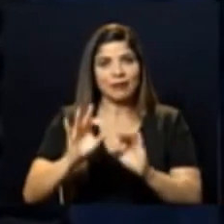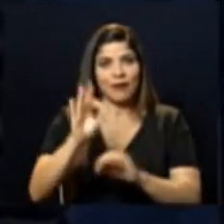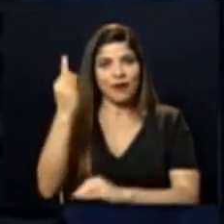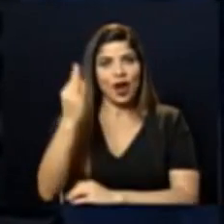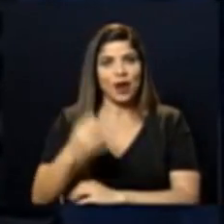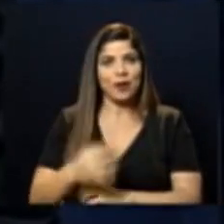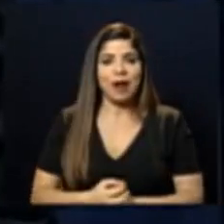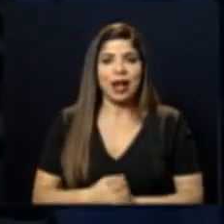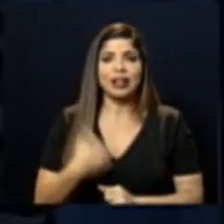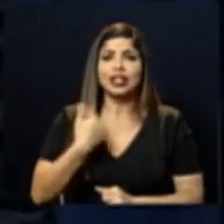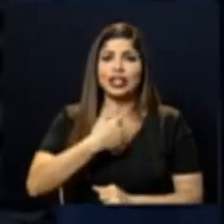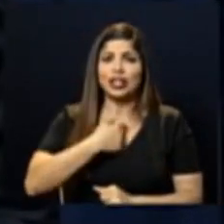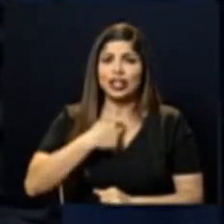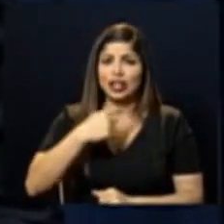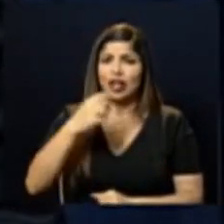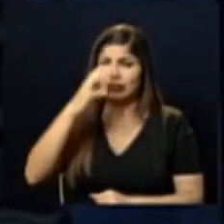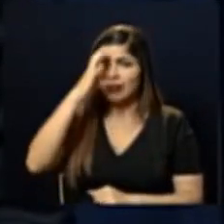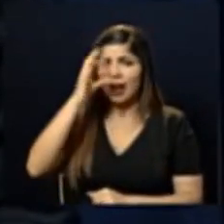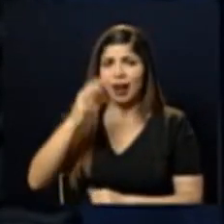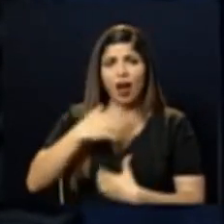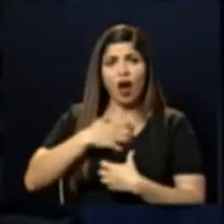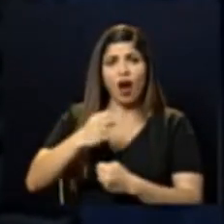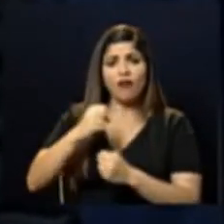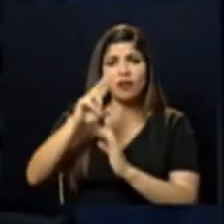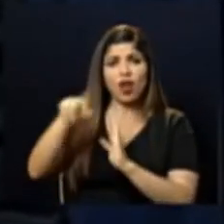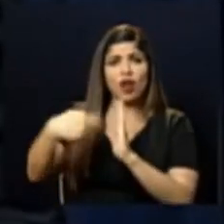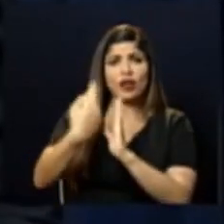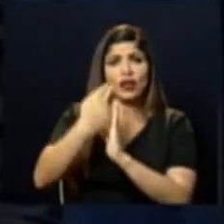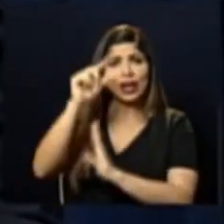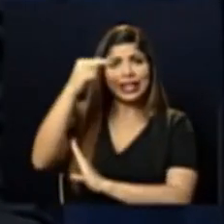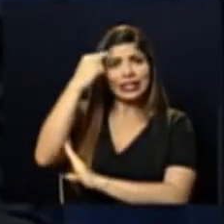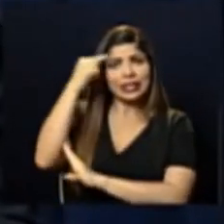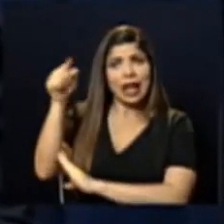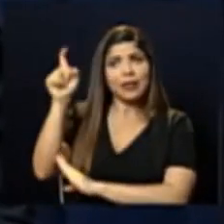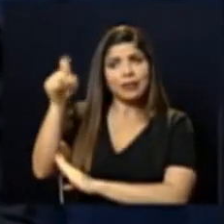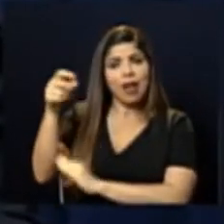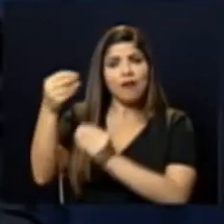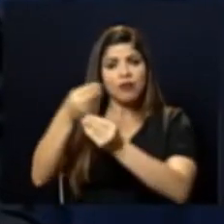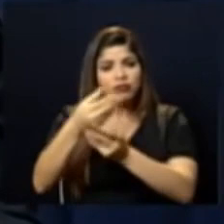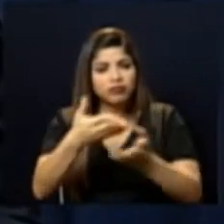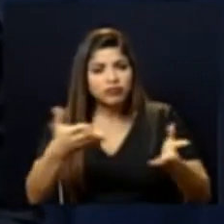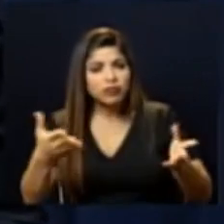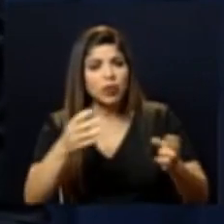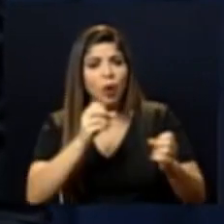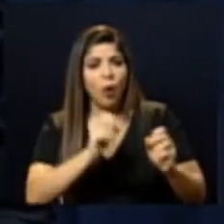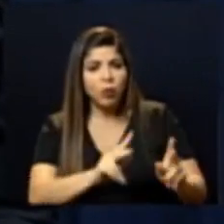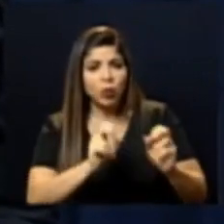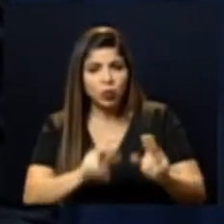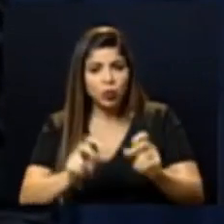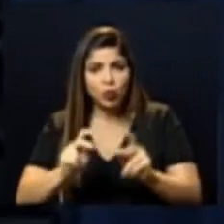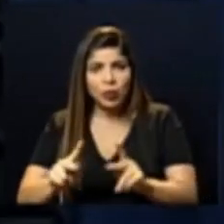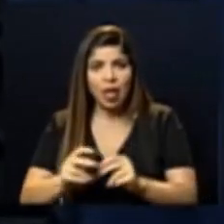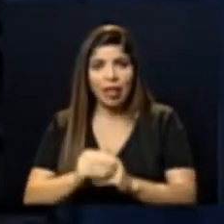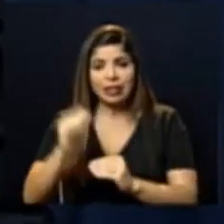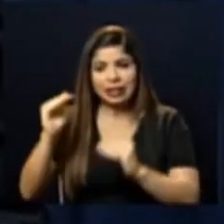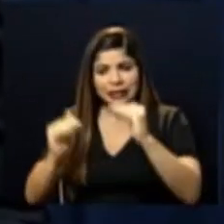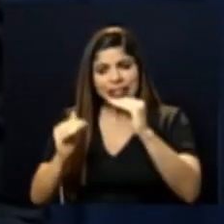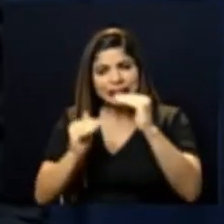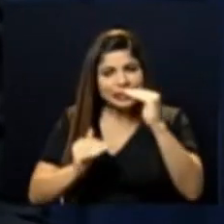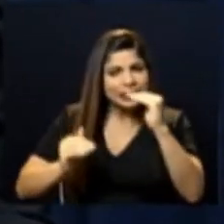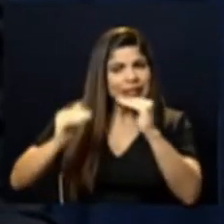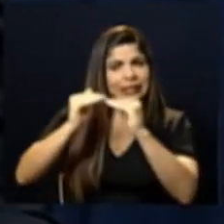Creemos en el papel que tiene el Estado en garantizar oportunidades y en reducir